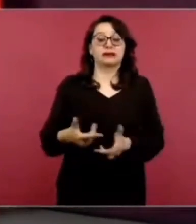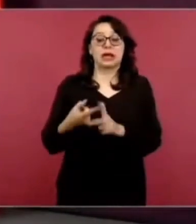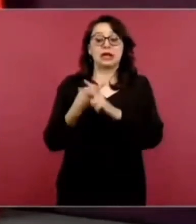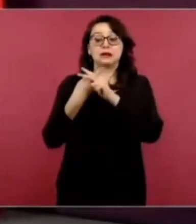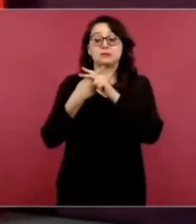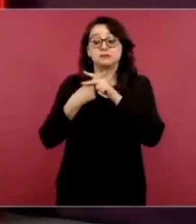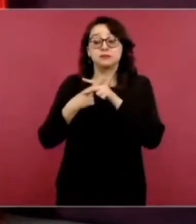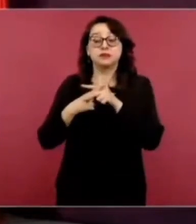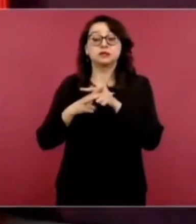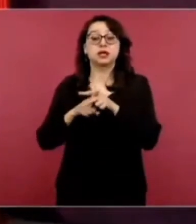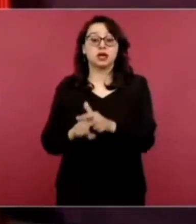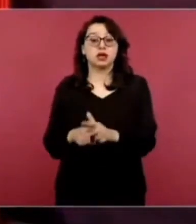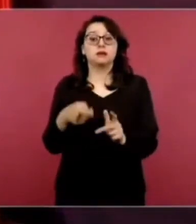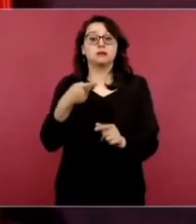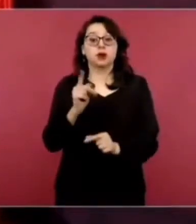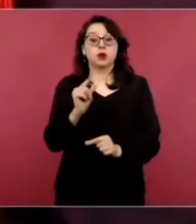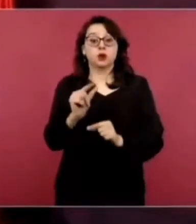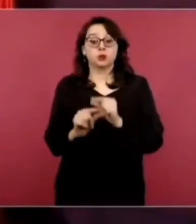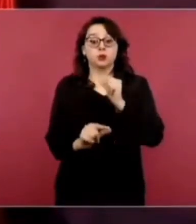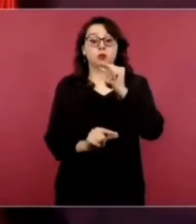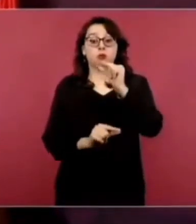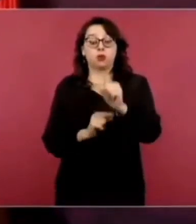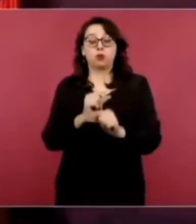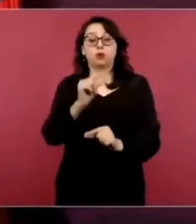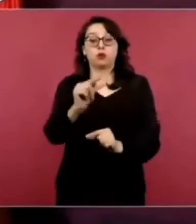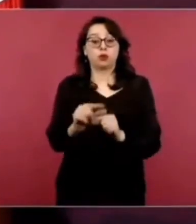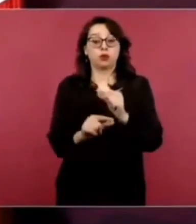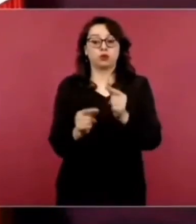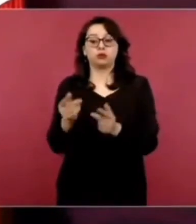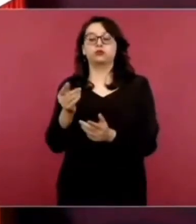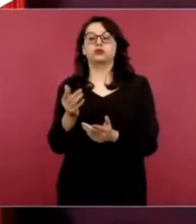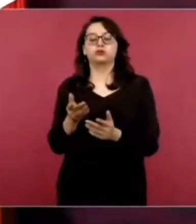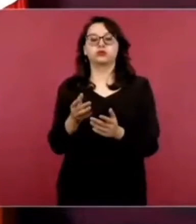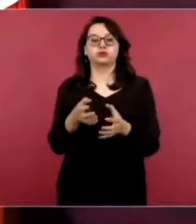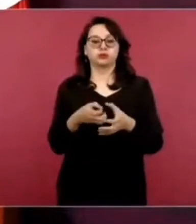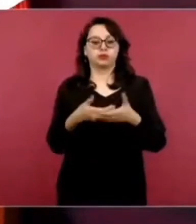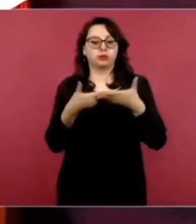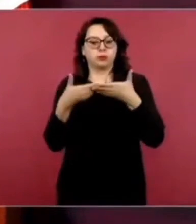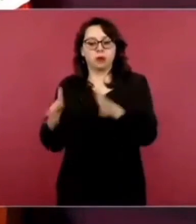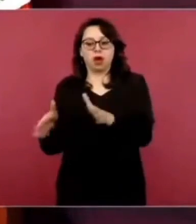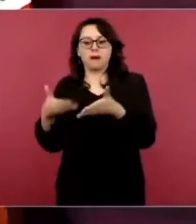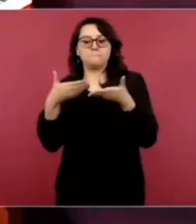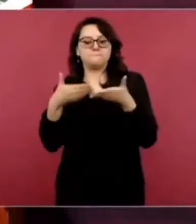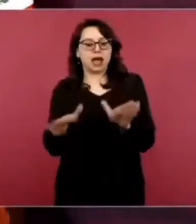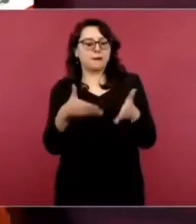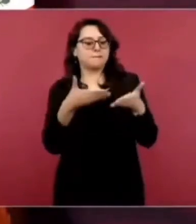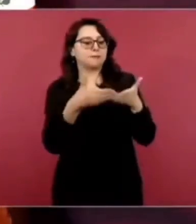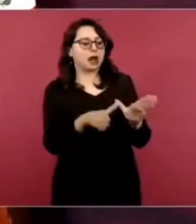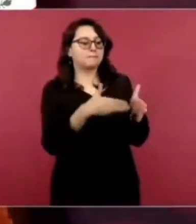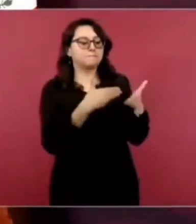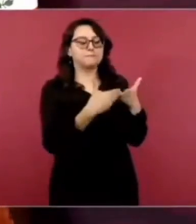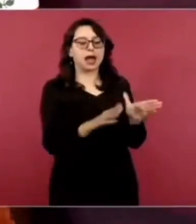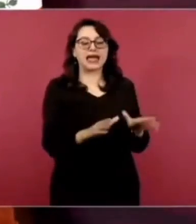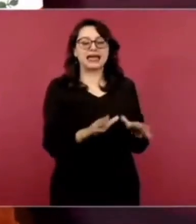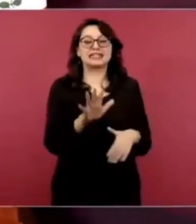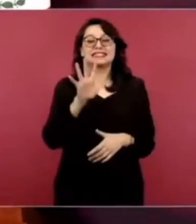pero va a incrementarse a 5,000 litros por segundo con